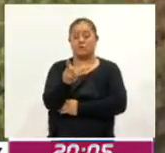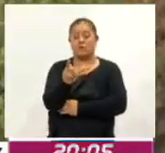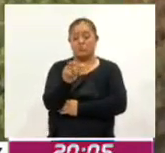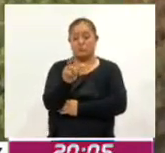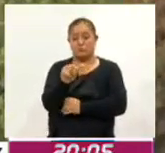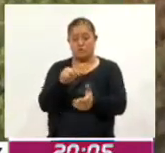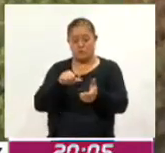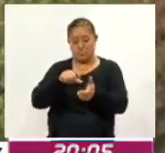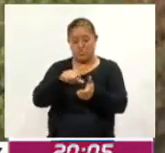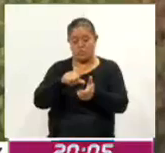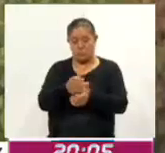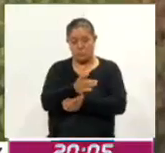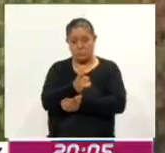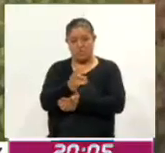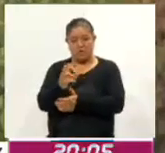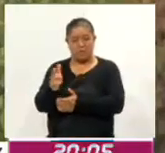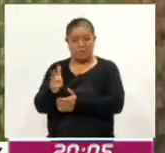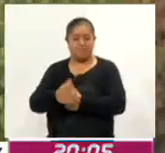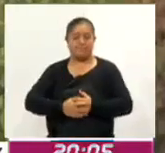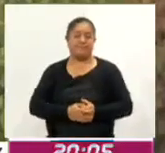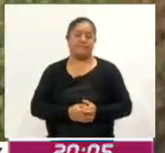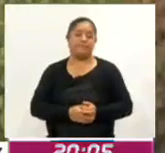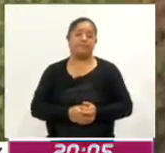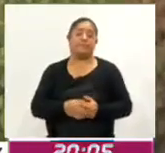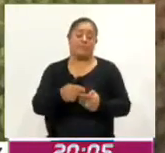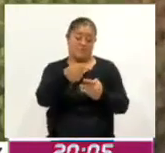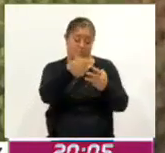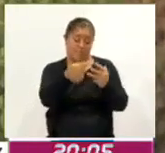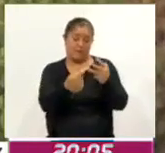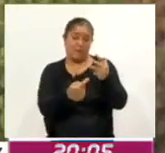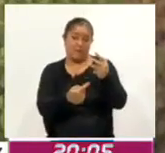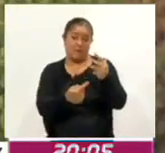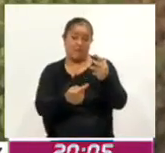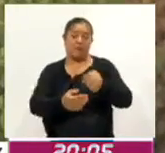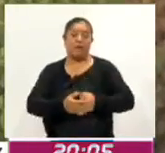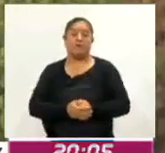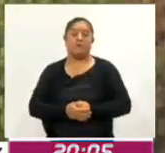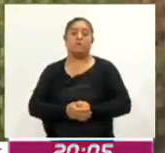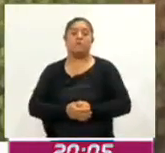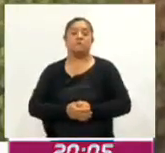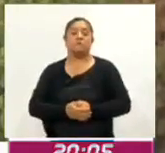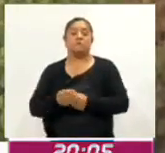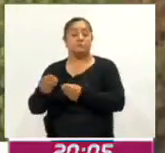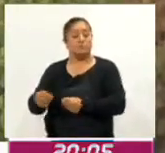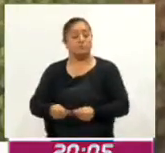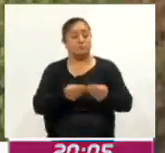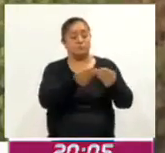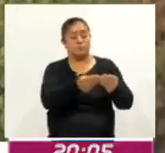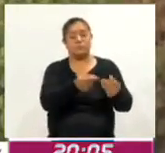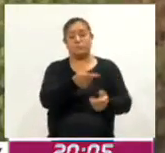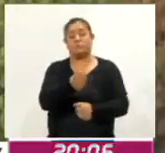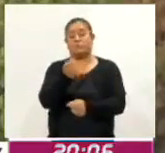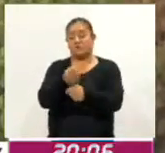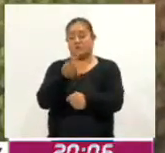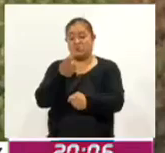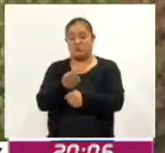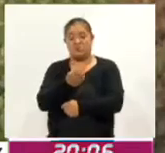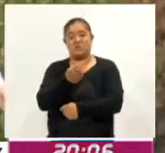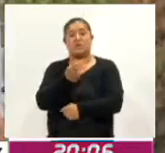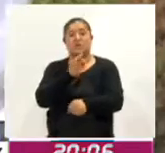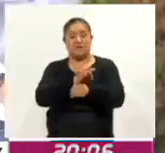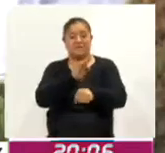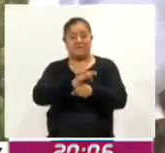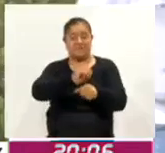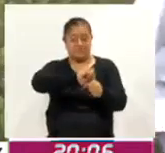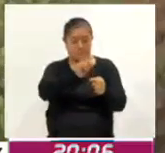cartuchos de diferentes calibres. Todos estos objetos fueron puestos a disposición de la Secretaría de la Defensa Nacional